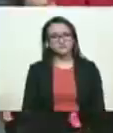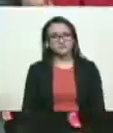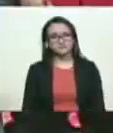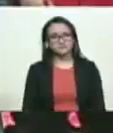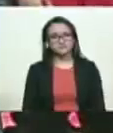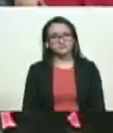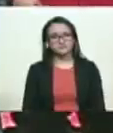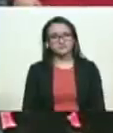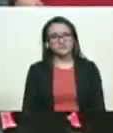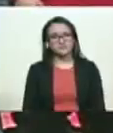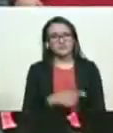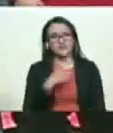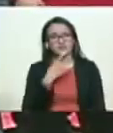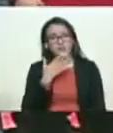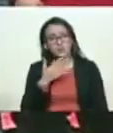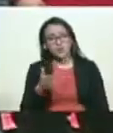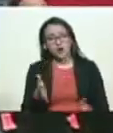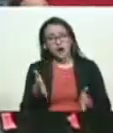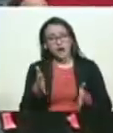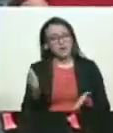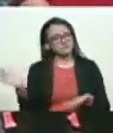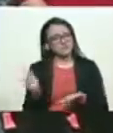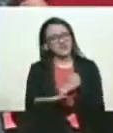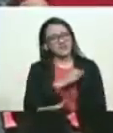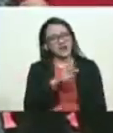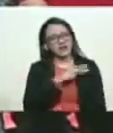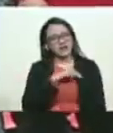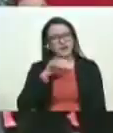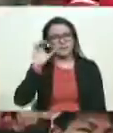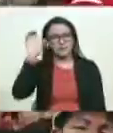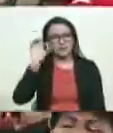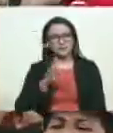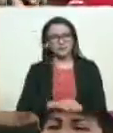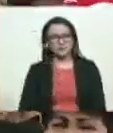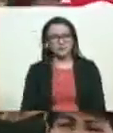él dijo que si gana elimina el carné de la patria